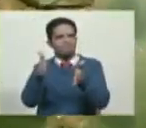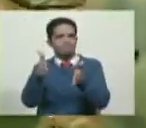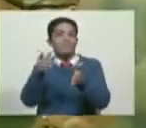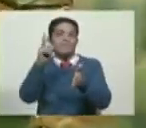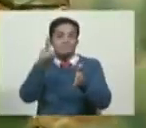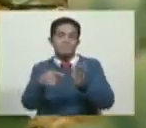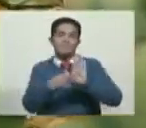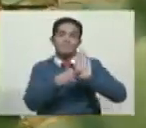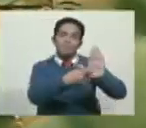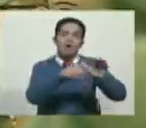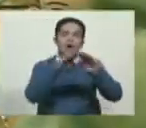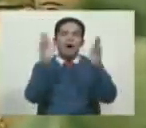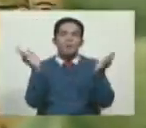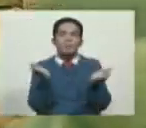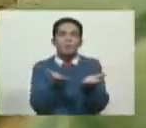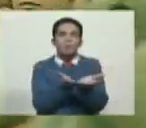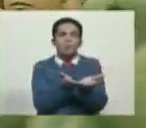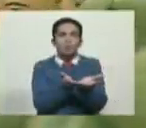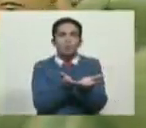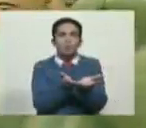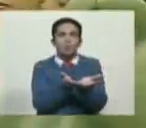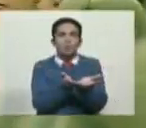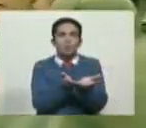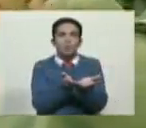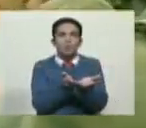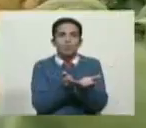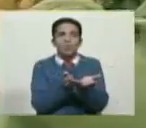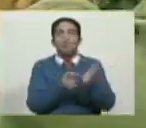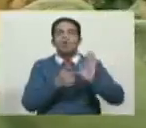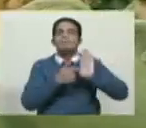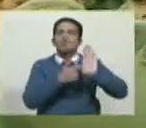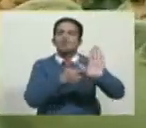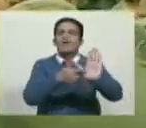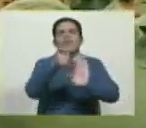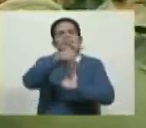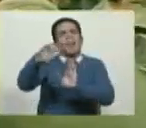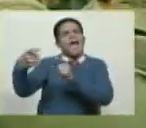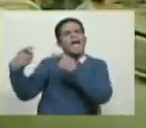mundo, para demostrarle a nuestros enemigos